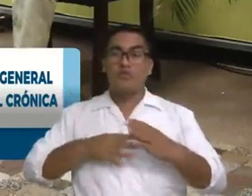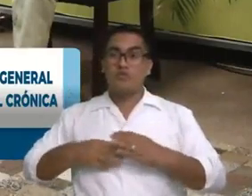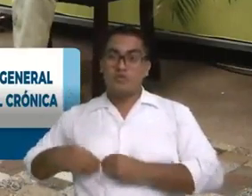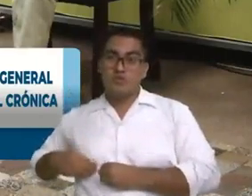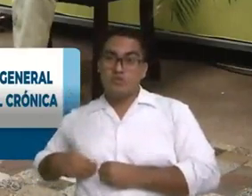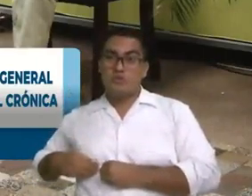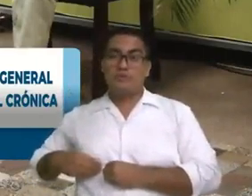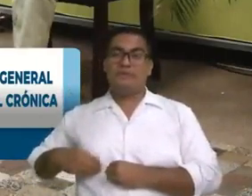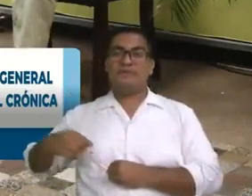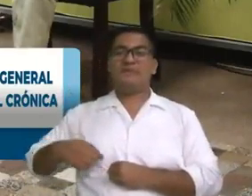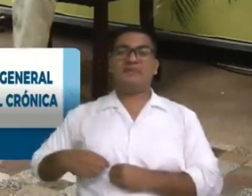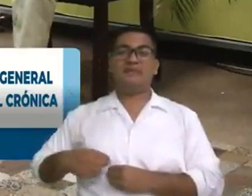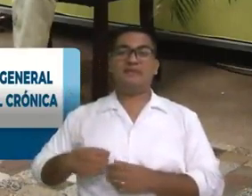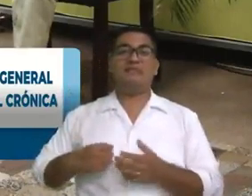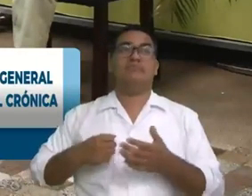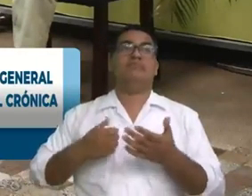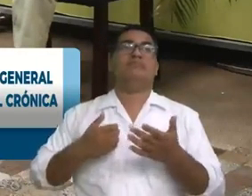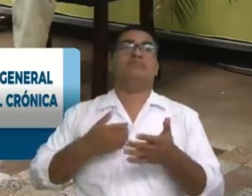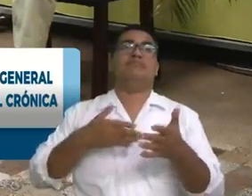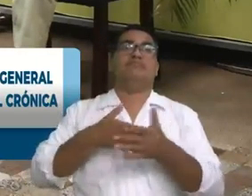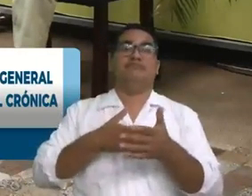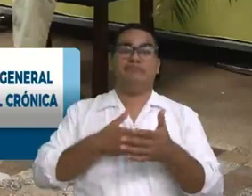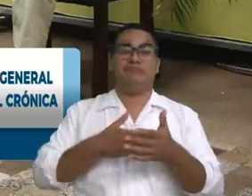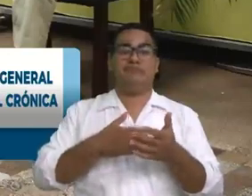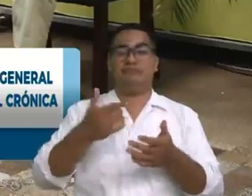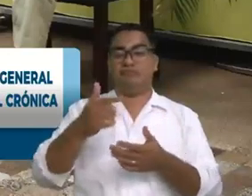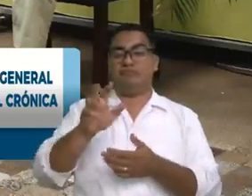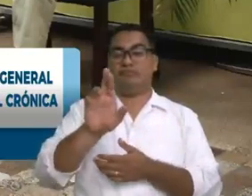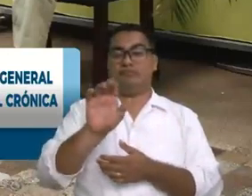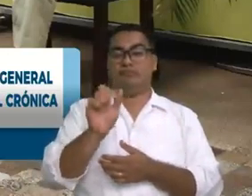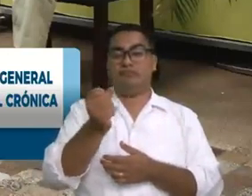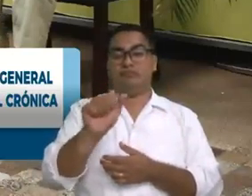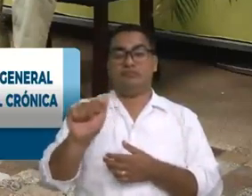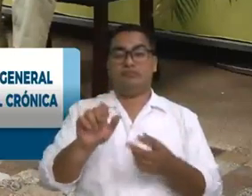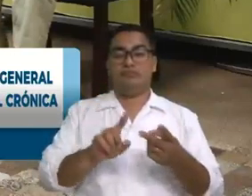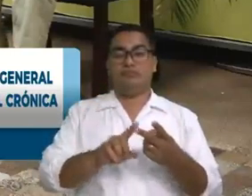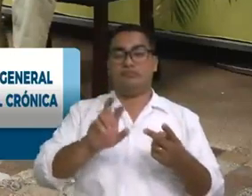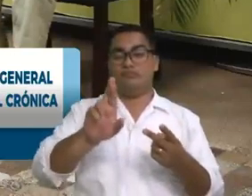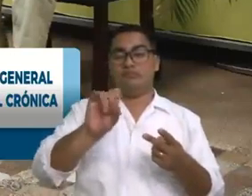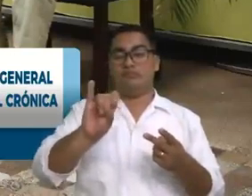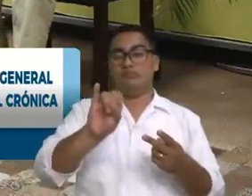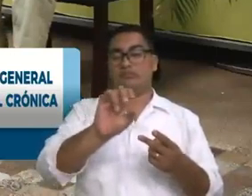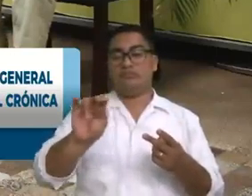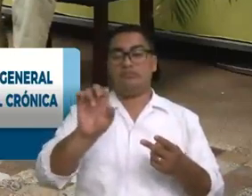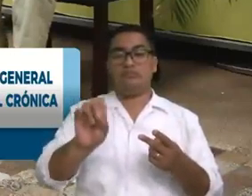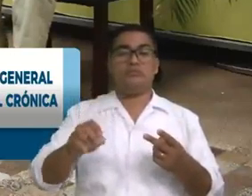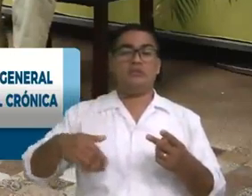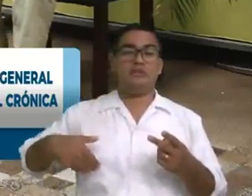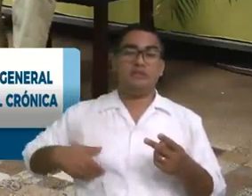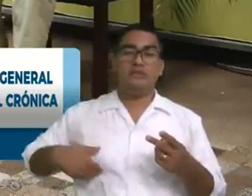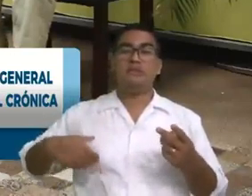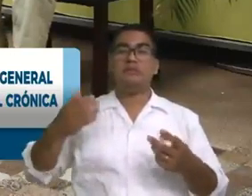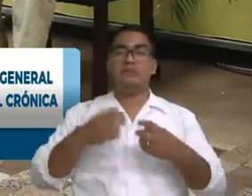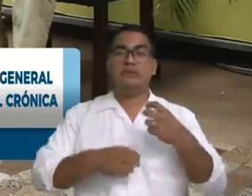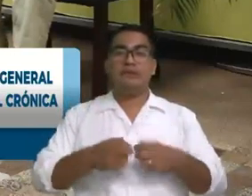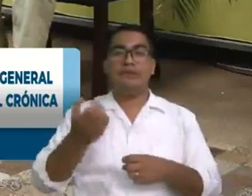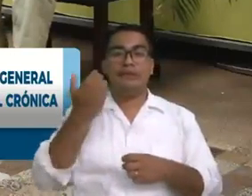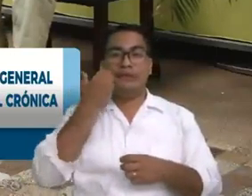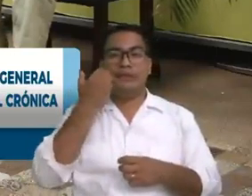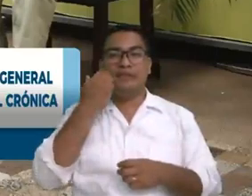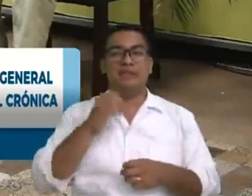hacer, y es ahí donde se engrasa el hígado. El riñón comienza a recoger todas las cargas de todos los alimentos y es allí donde se